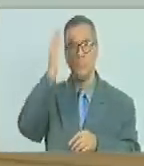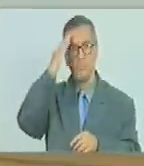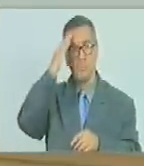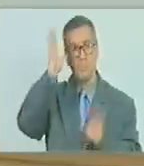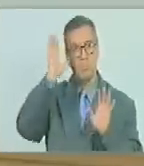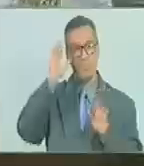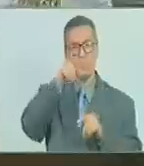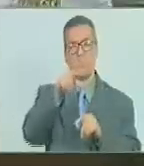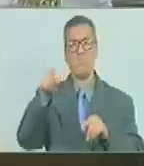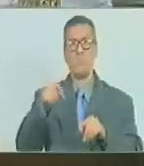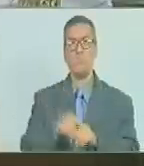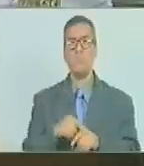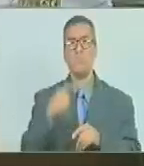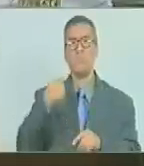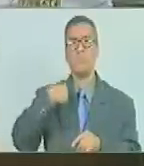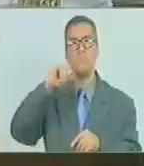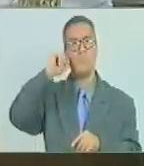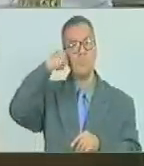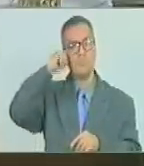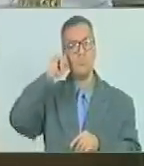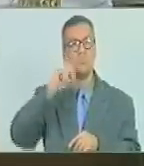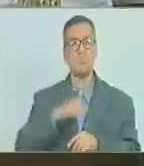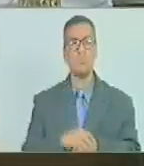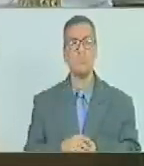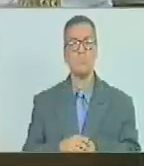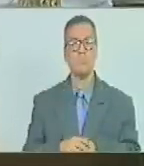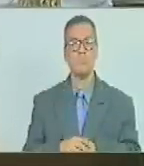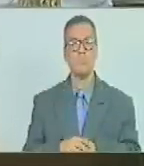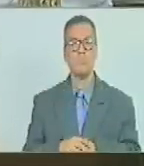estaba. Yo aquí tengo algunos recordatorios.